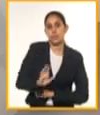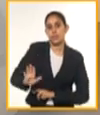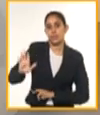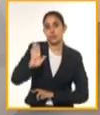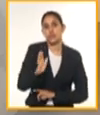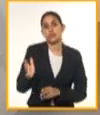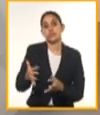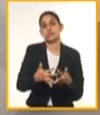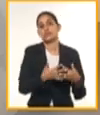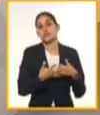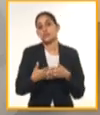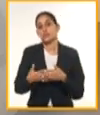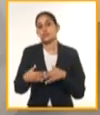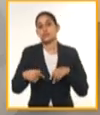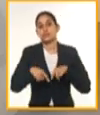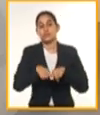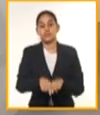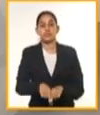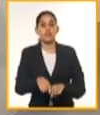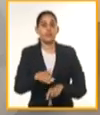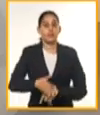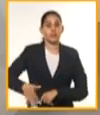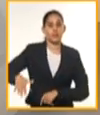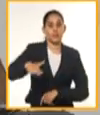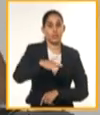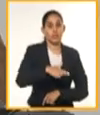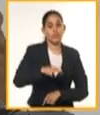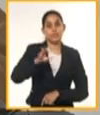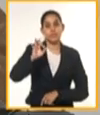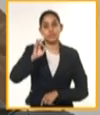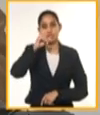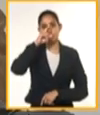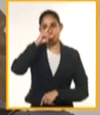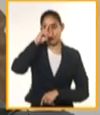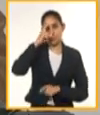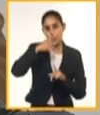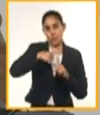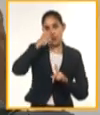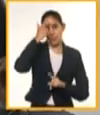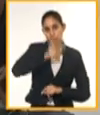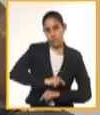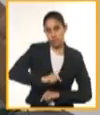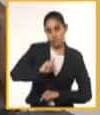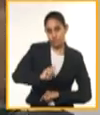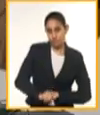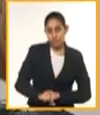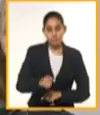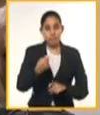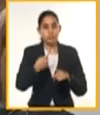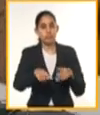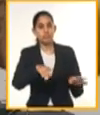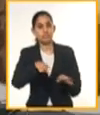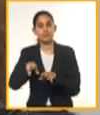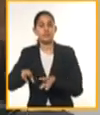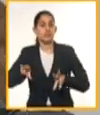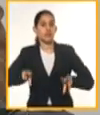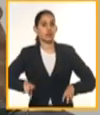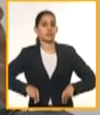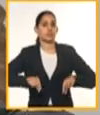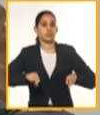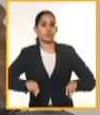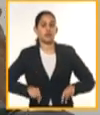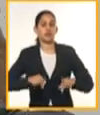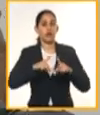quienes componen todo ese bloque de la OTAN y otros países del G7 como Australia, Japón, que siempre los apoyan, y